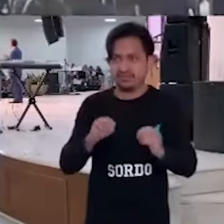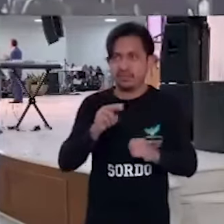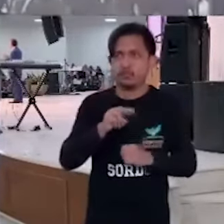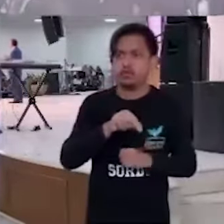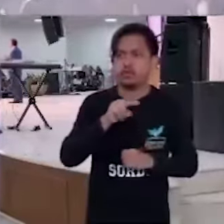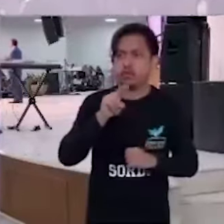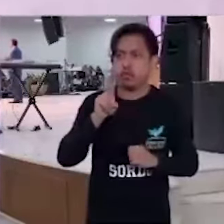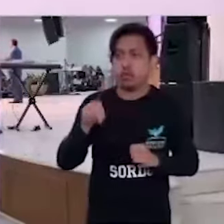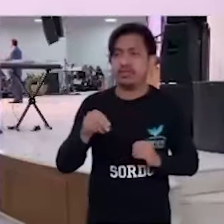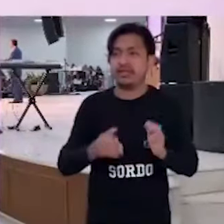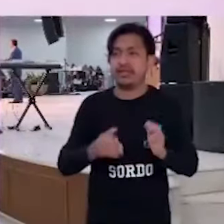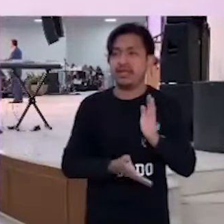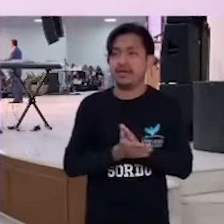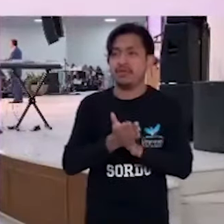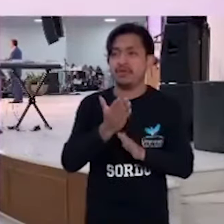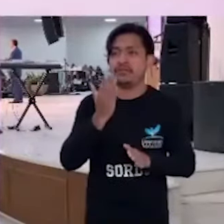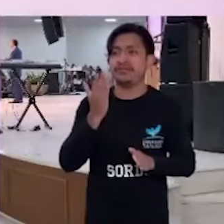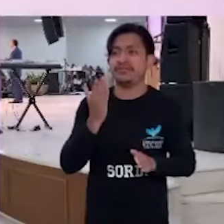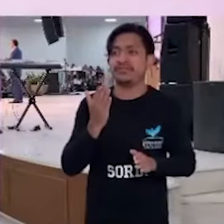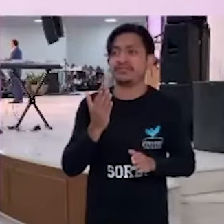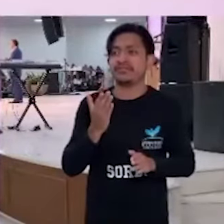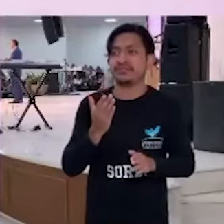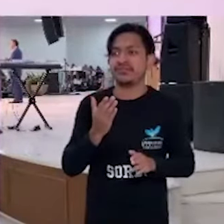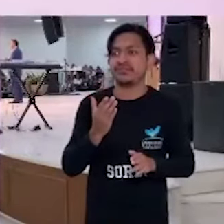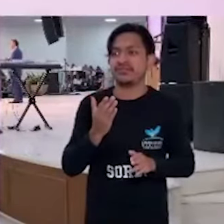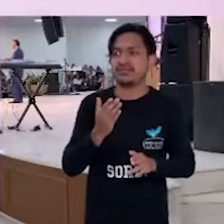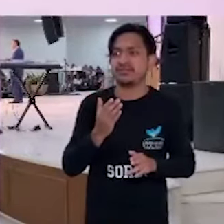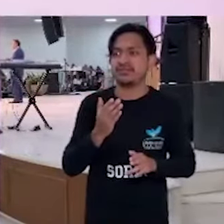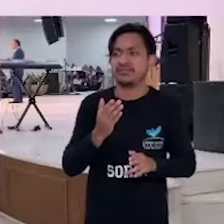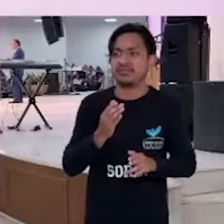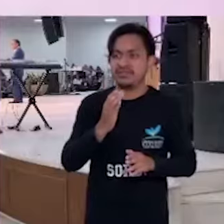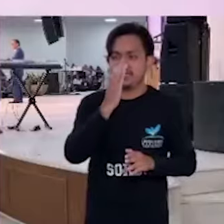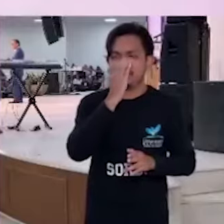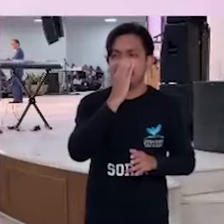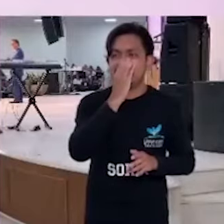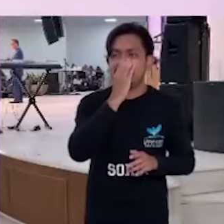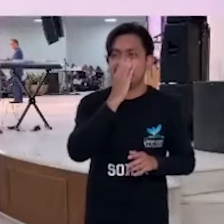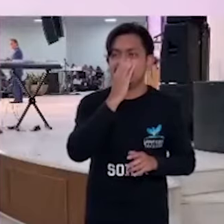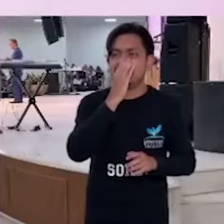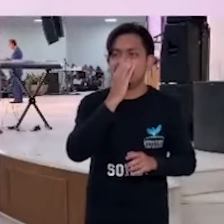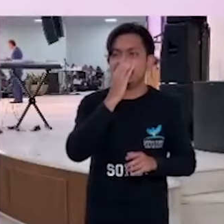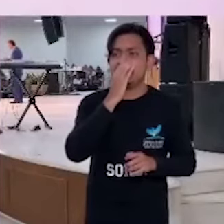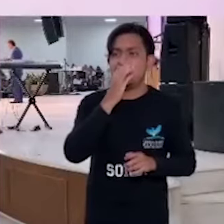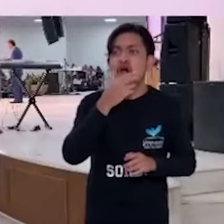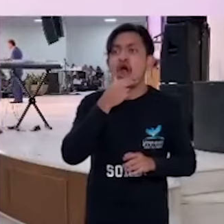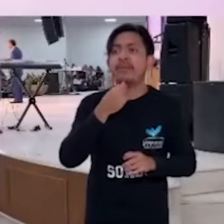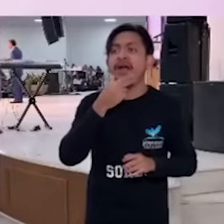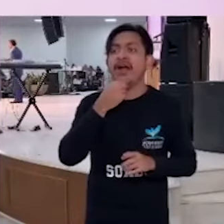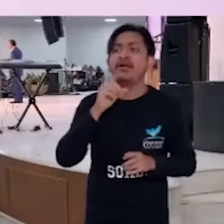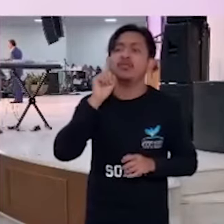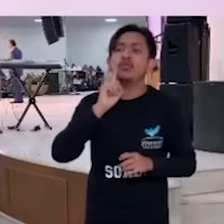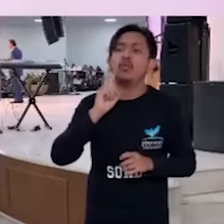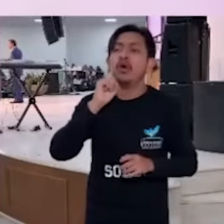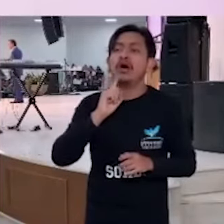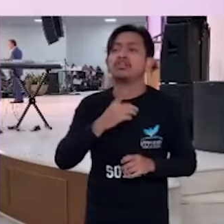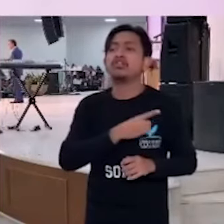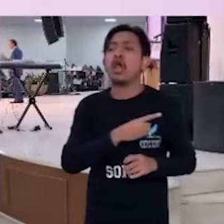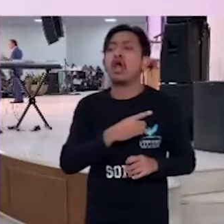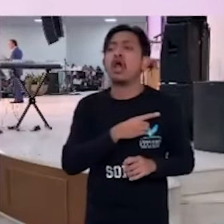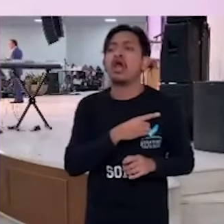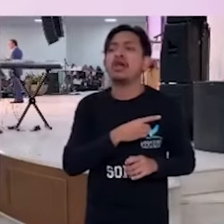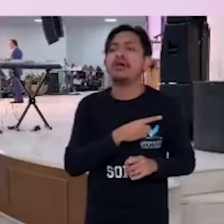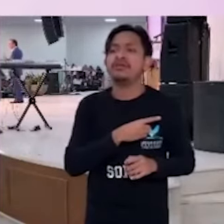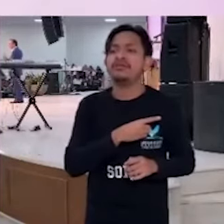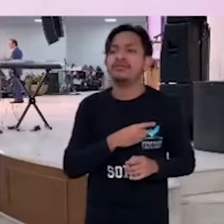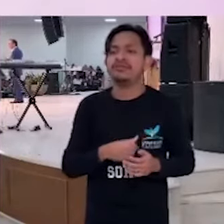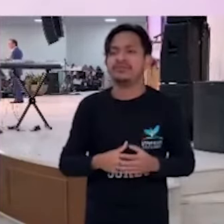voy a ministrar, ¿no? Y sí, salen bien ministrados, ¿verdad? Nunca debes hacerlo. Nunca